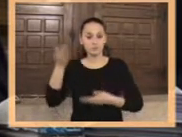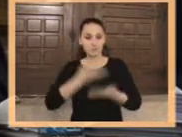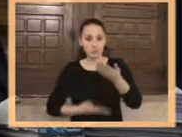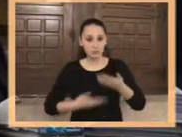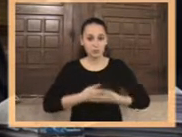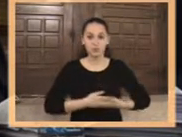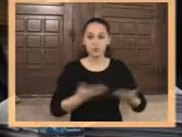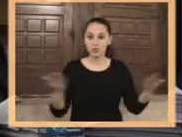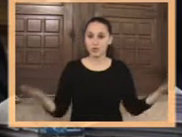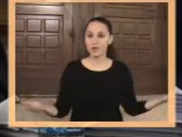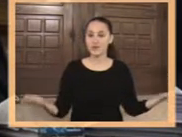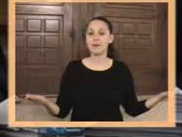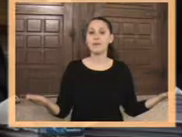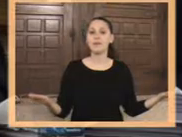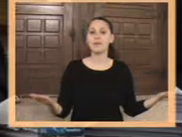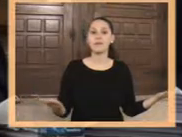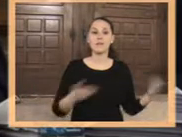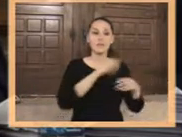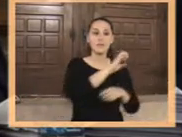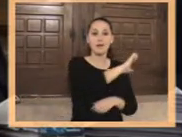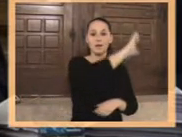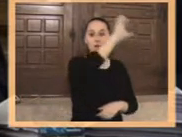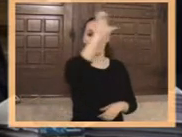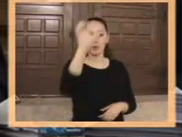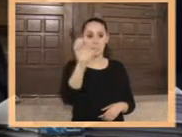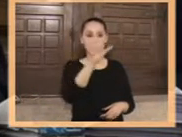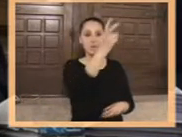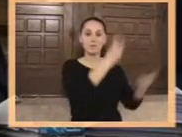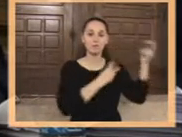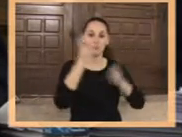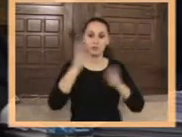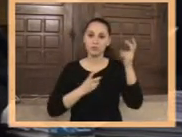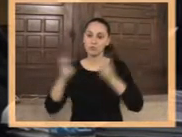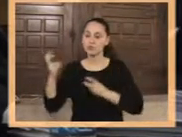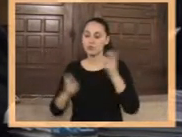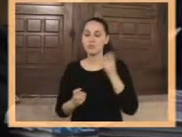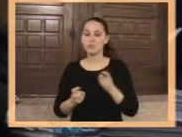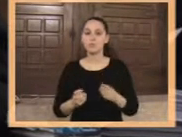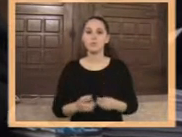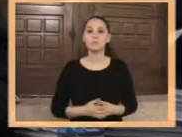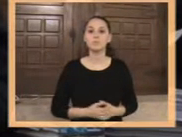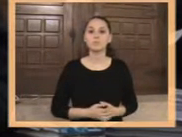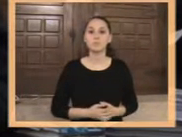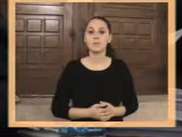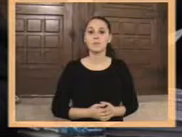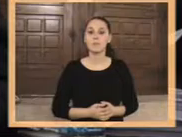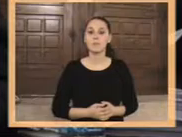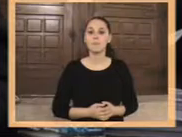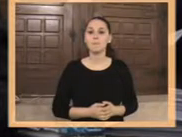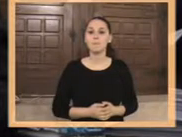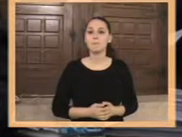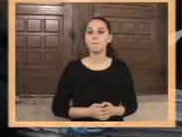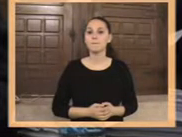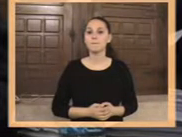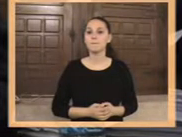de personas que han llegado de la Unión Europea huyendo de las guerras, la explotación y el hambre. Debido a esto, actualmente